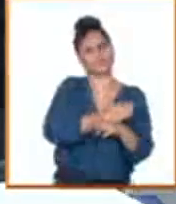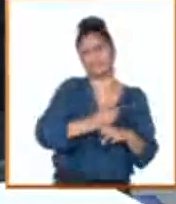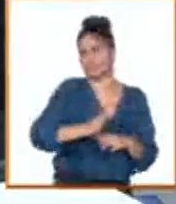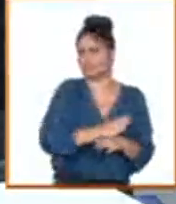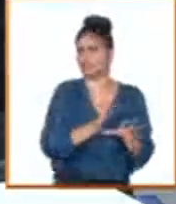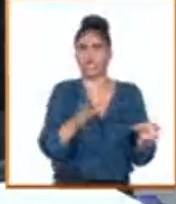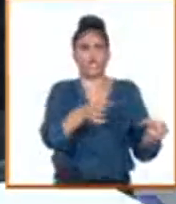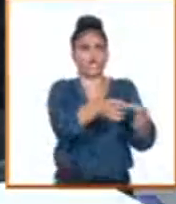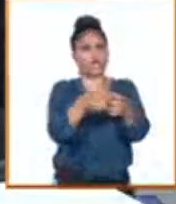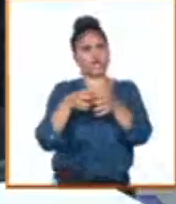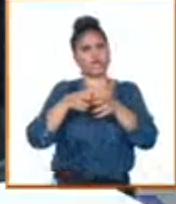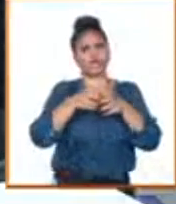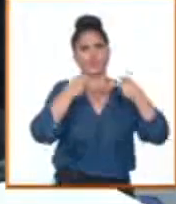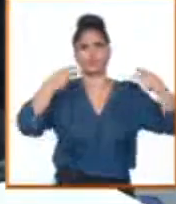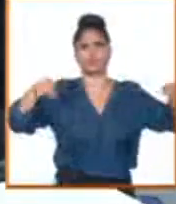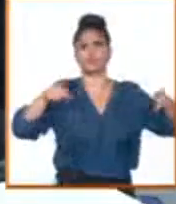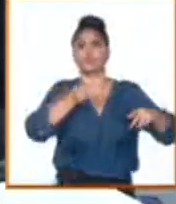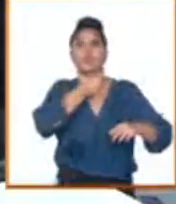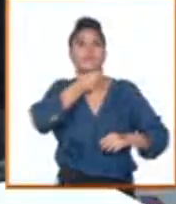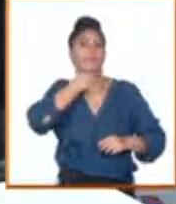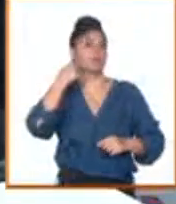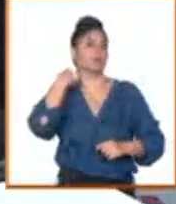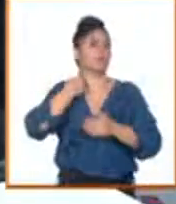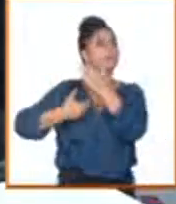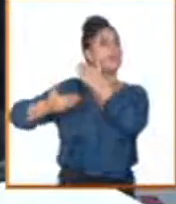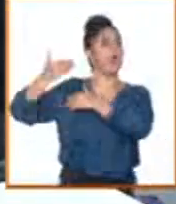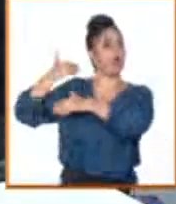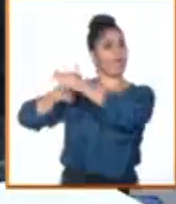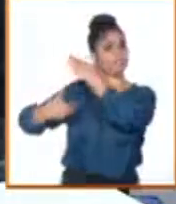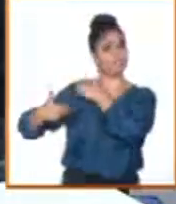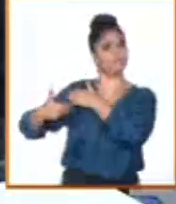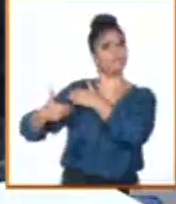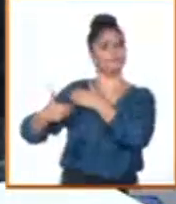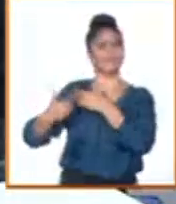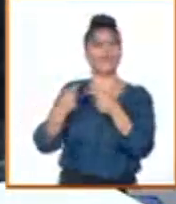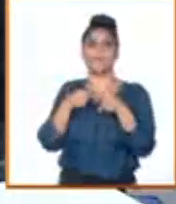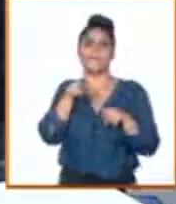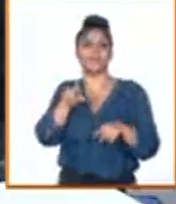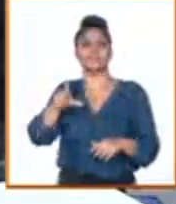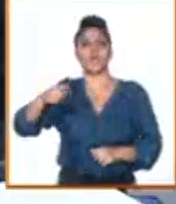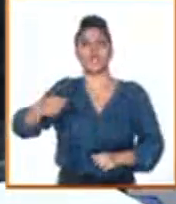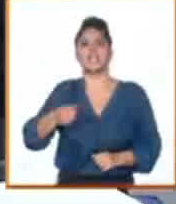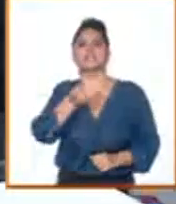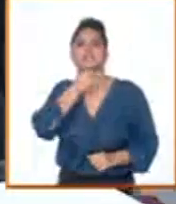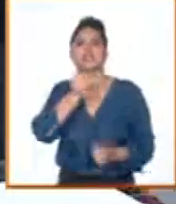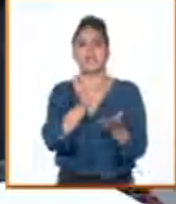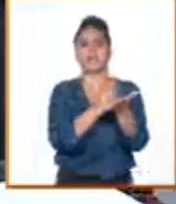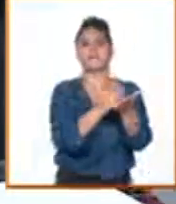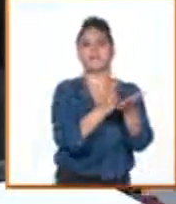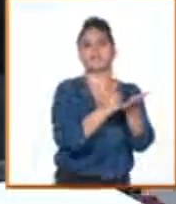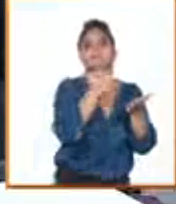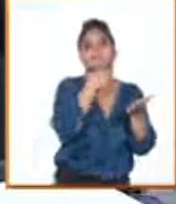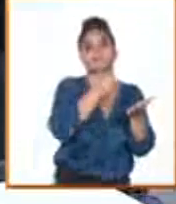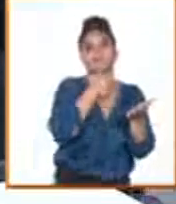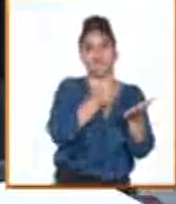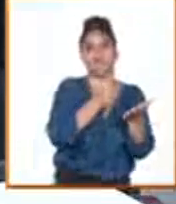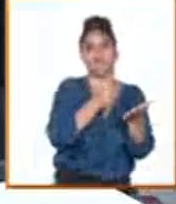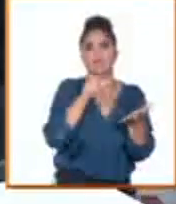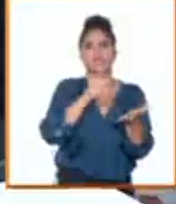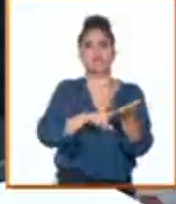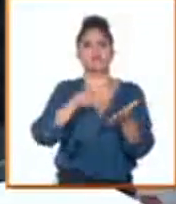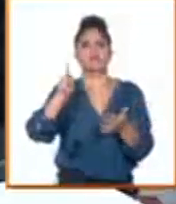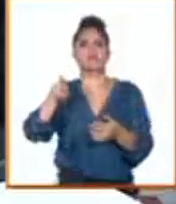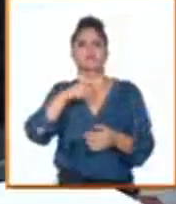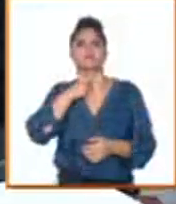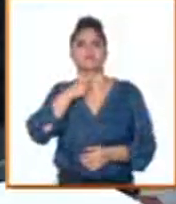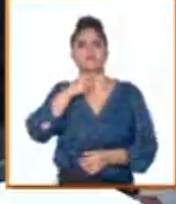de los grandes periodistas de la época, pero era que una ley de prensa. De prensa. O sea, estamos